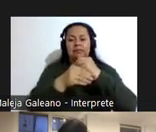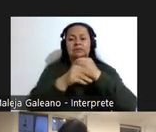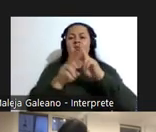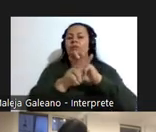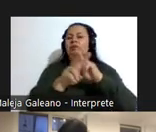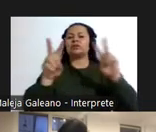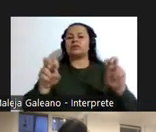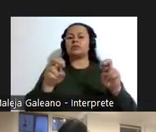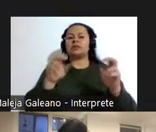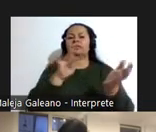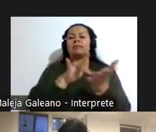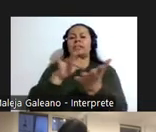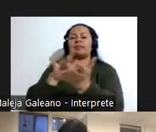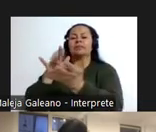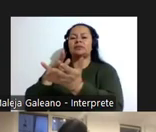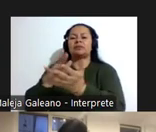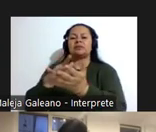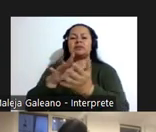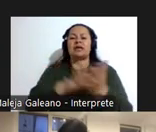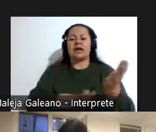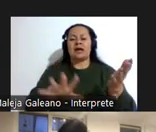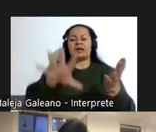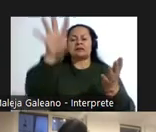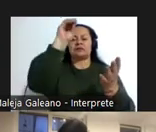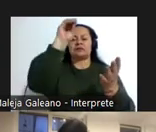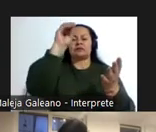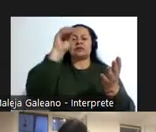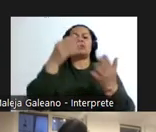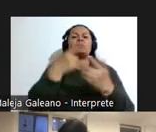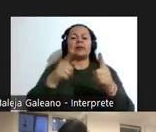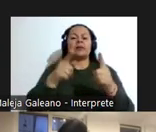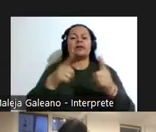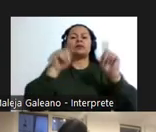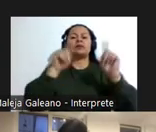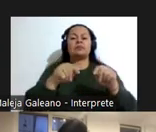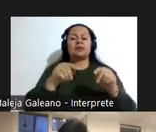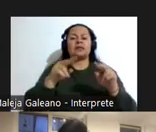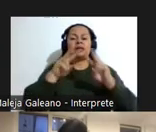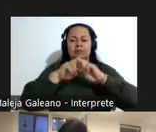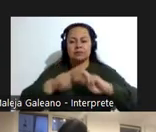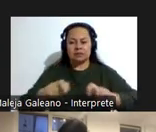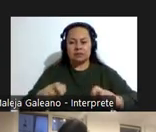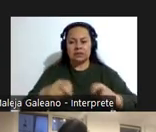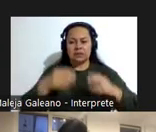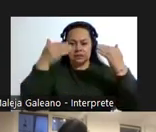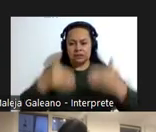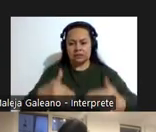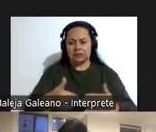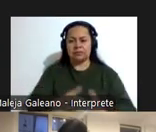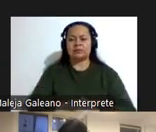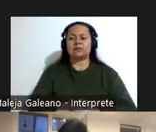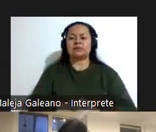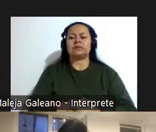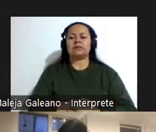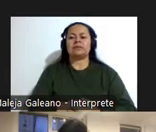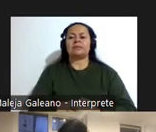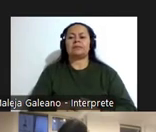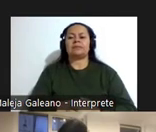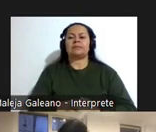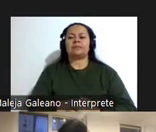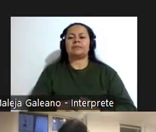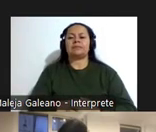nos convoca, que es cartografías, pero que también es investigación en discapacidad.